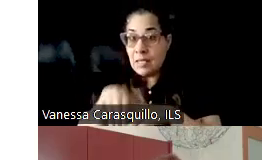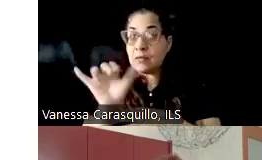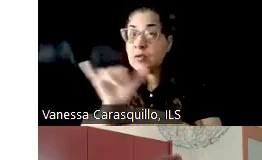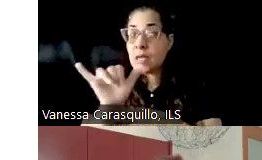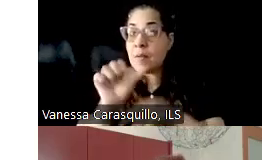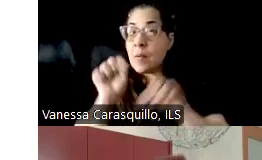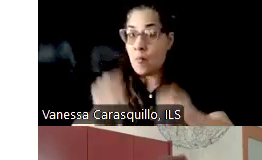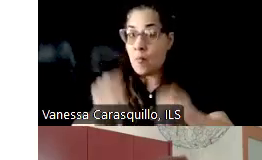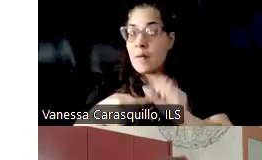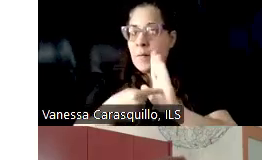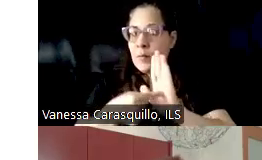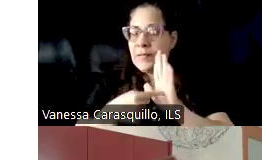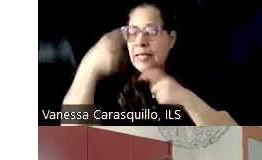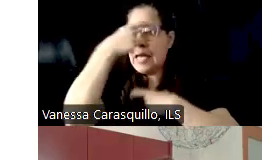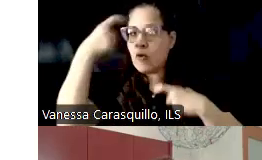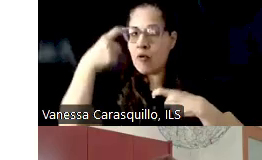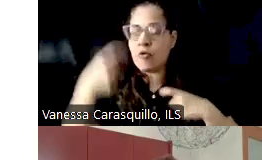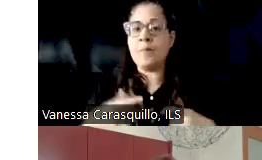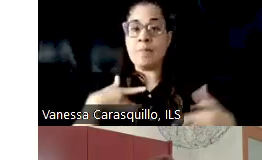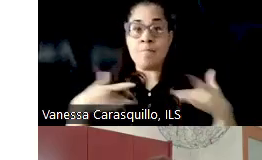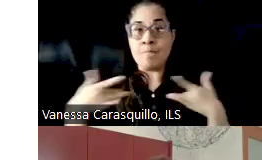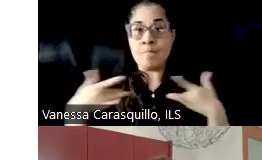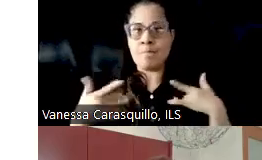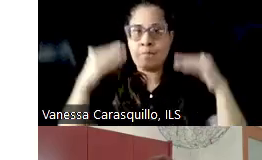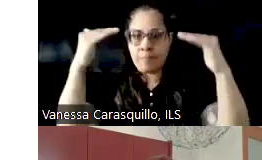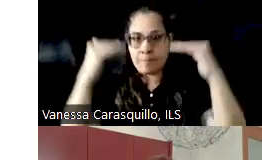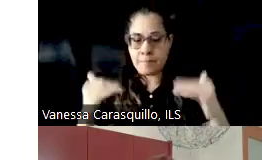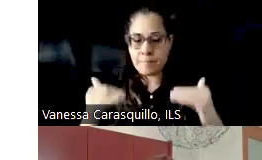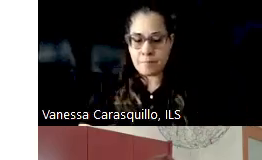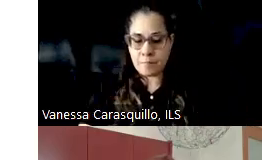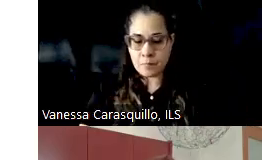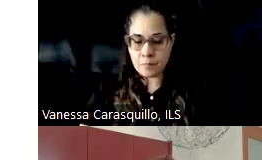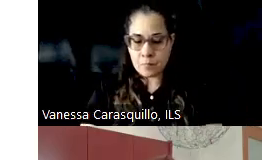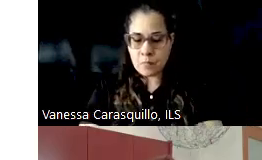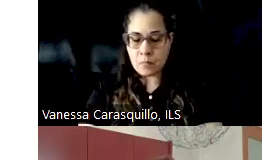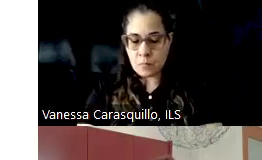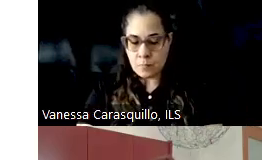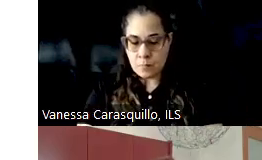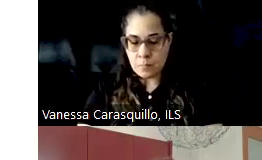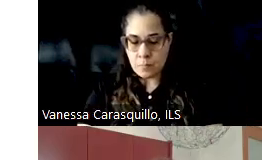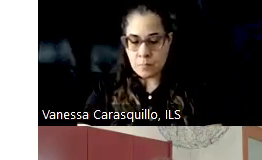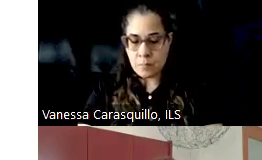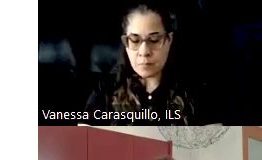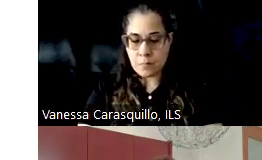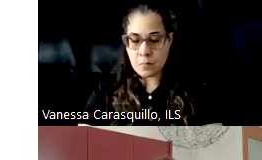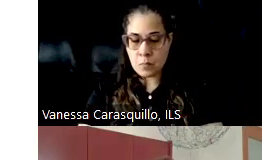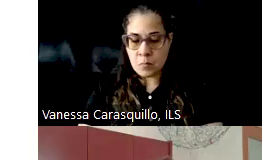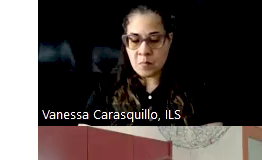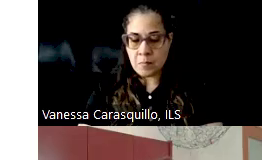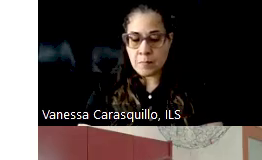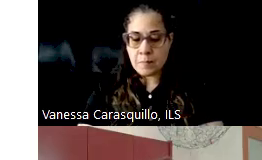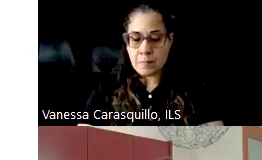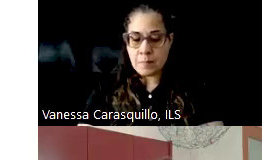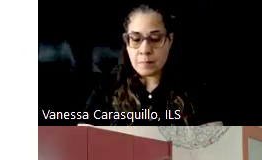señal de un trastorno de ansiedad. En la próxima diapositiva, entonces estamos hablando ya del diagnóstico de